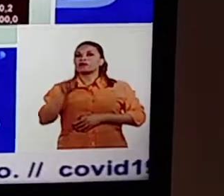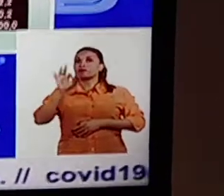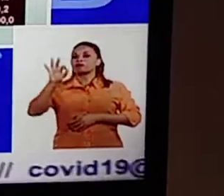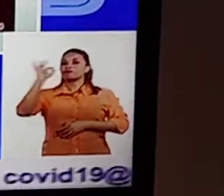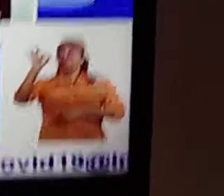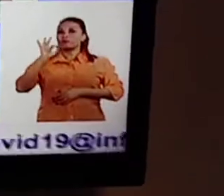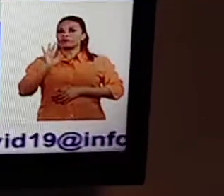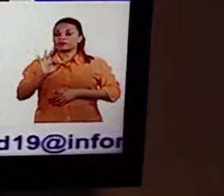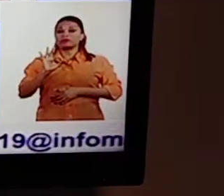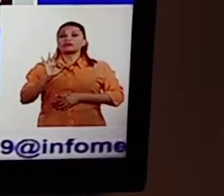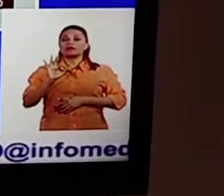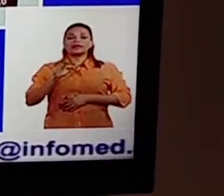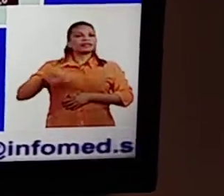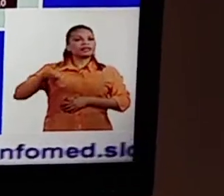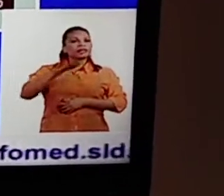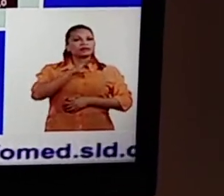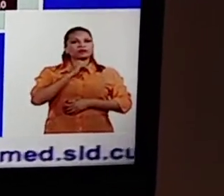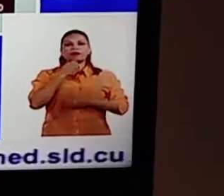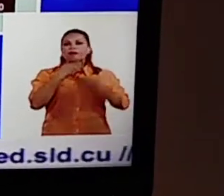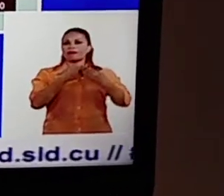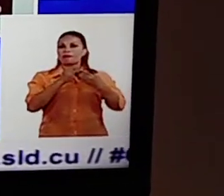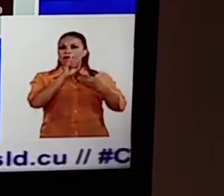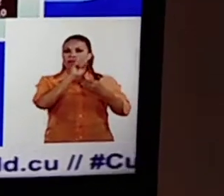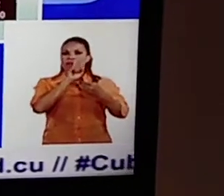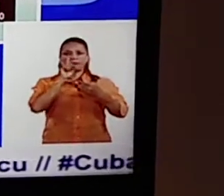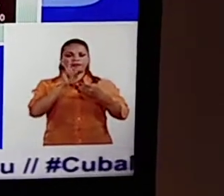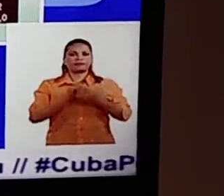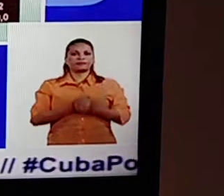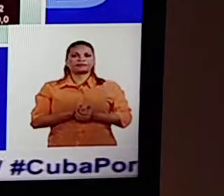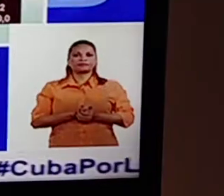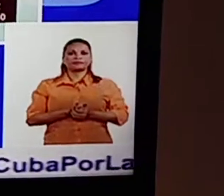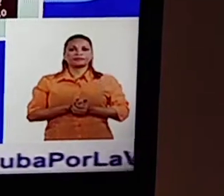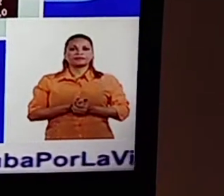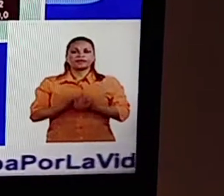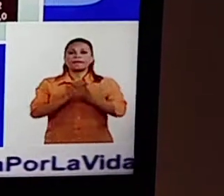23,8% de todas las muestras del país. Matanzas el